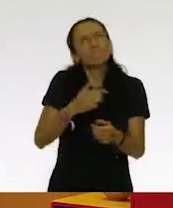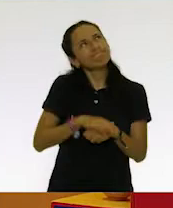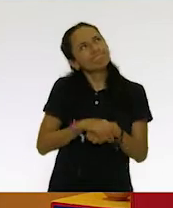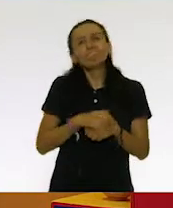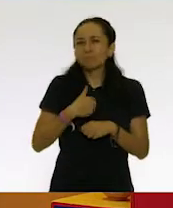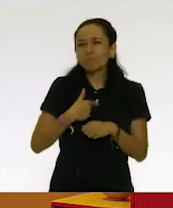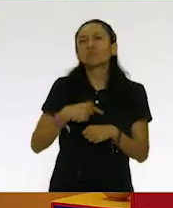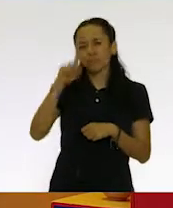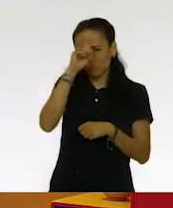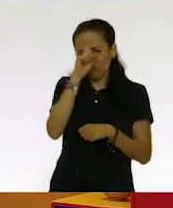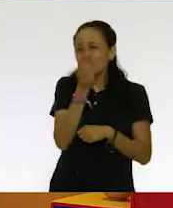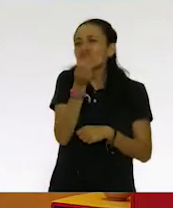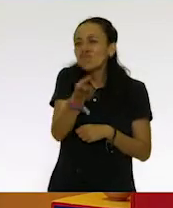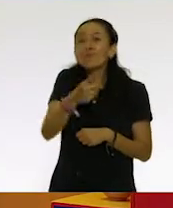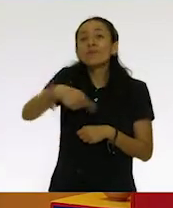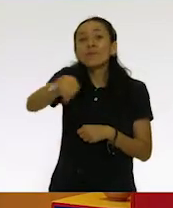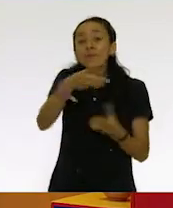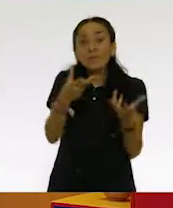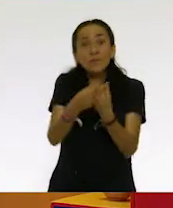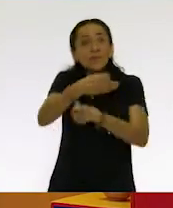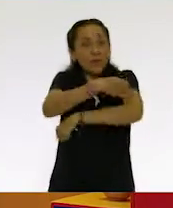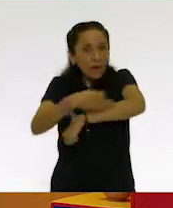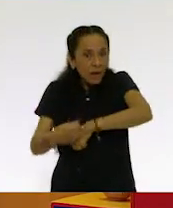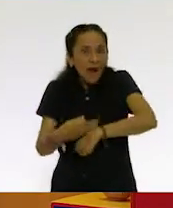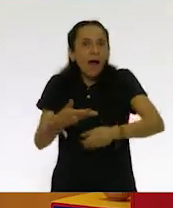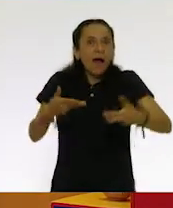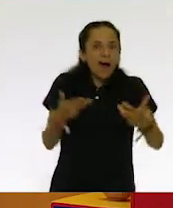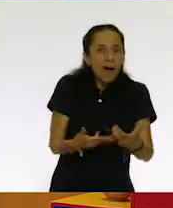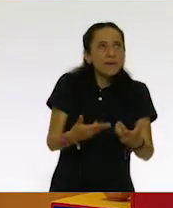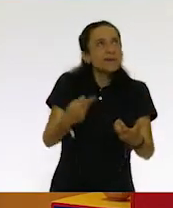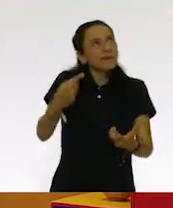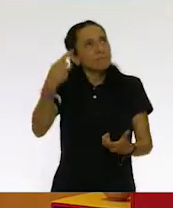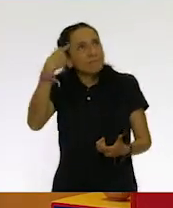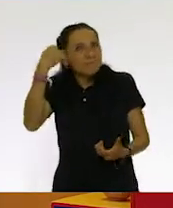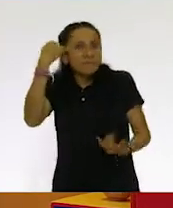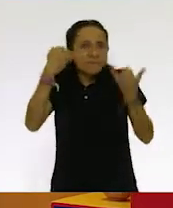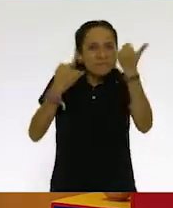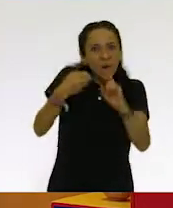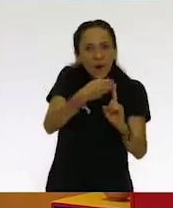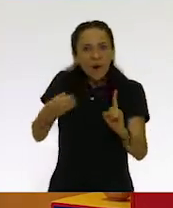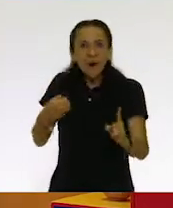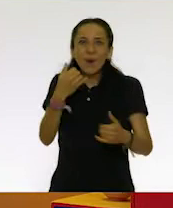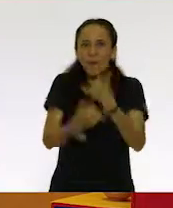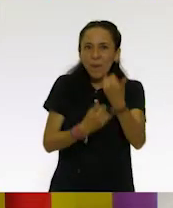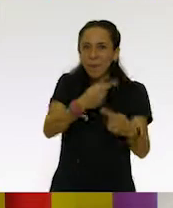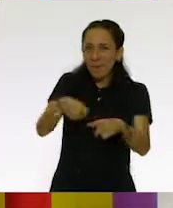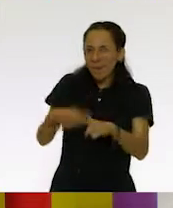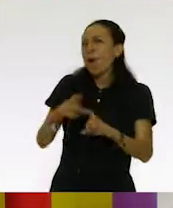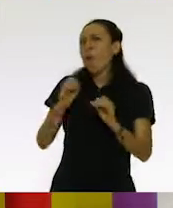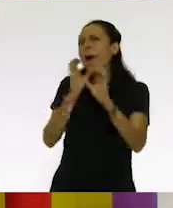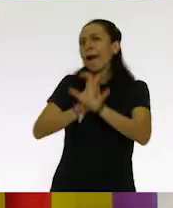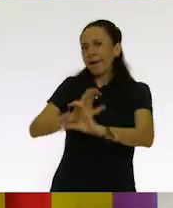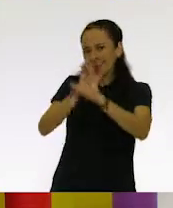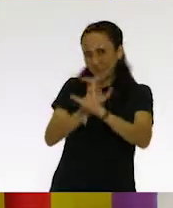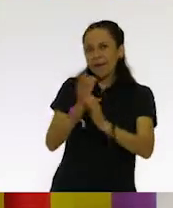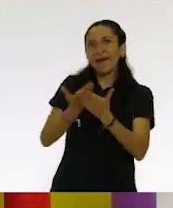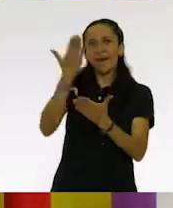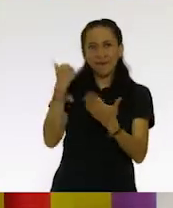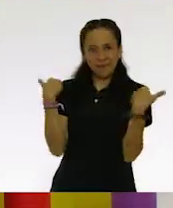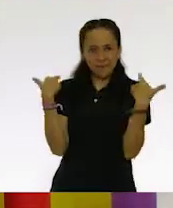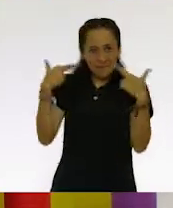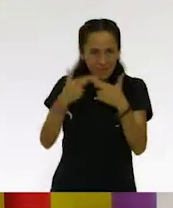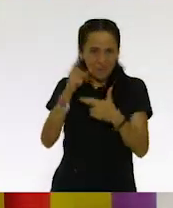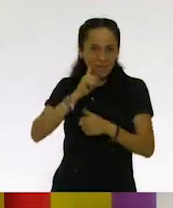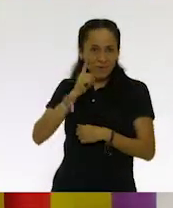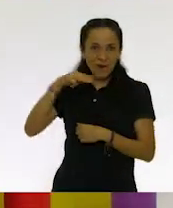Pueden enseñarles las canciones, los cuentos que aprendieron con la maestra Mónica. ¿Verdad, Eric? Claro que sí. Me gustó